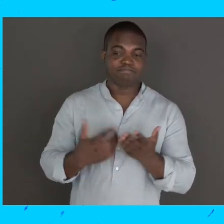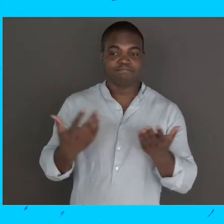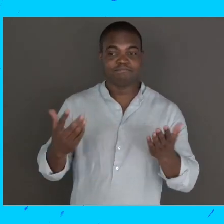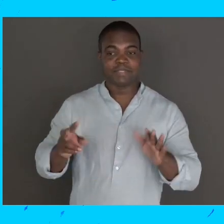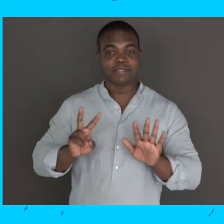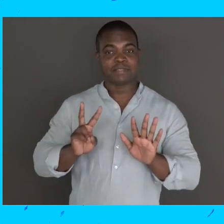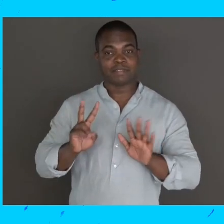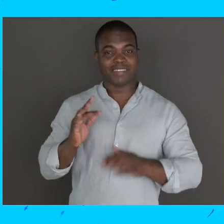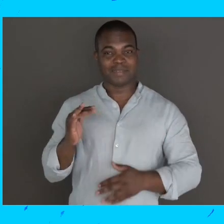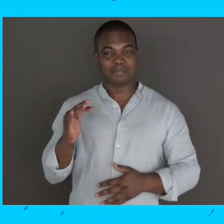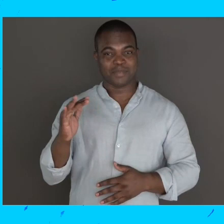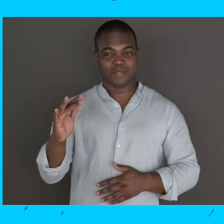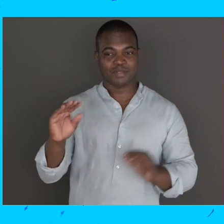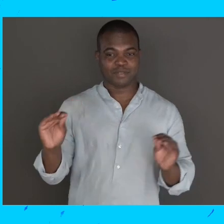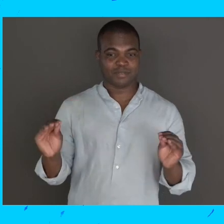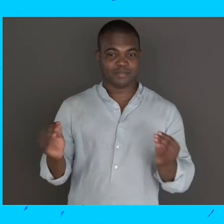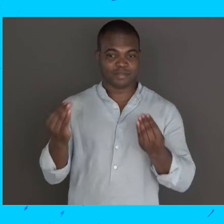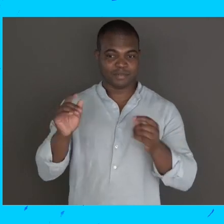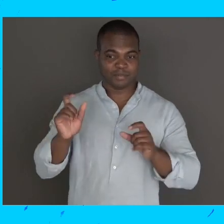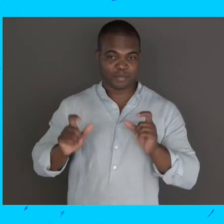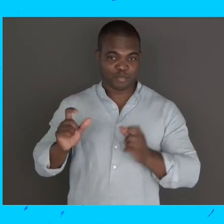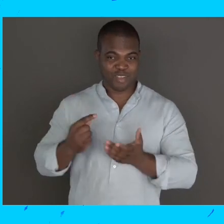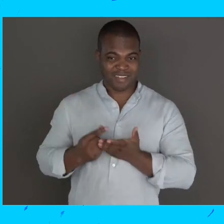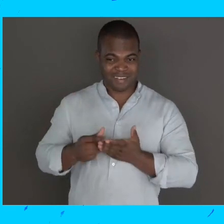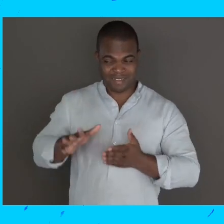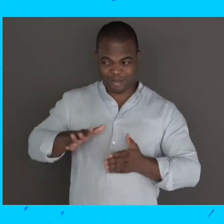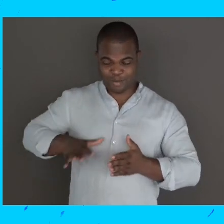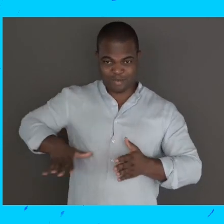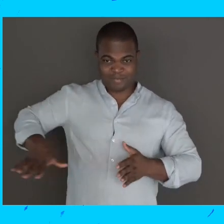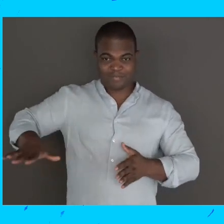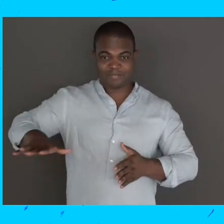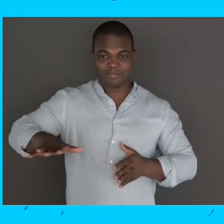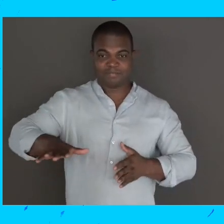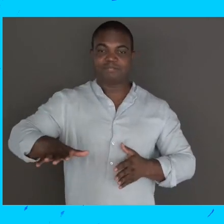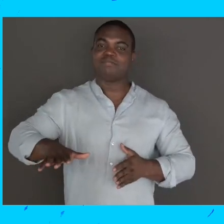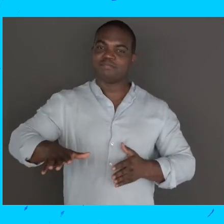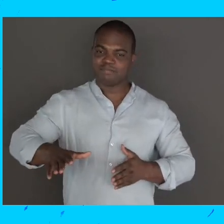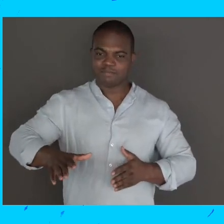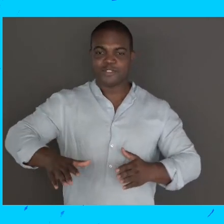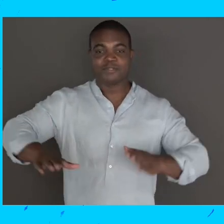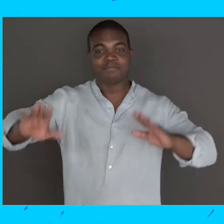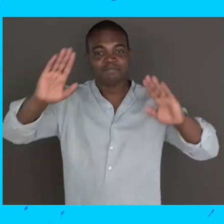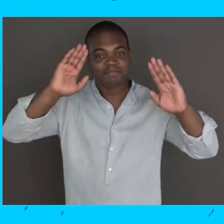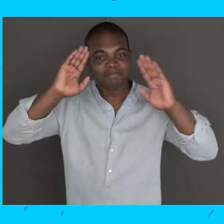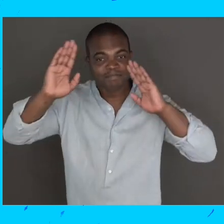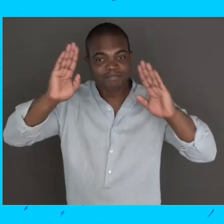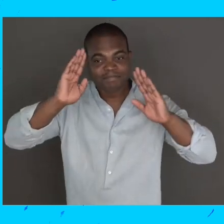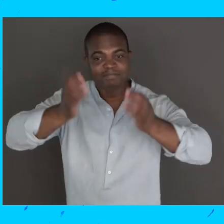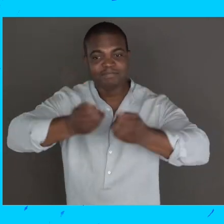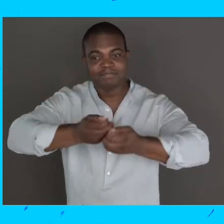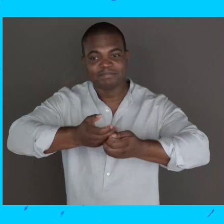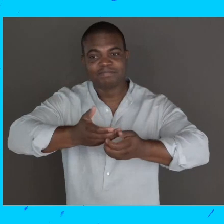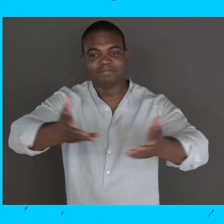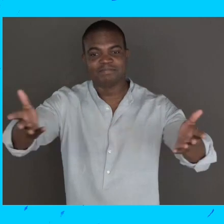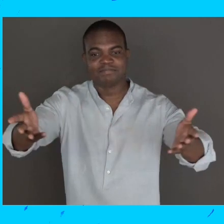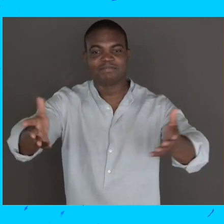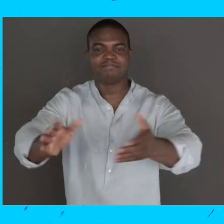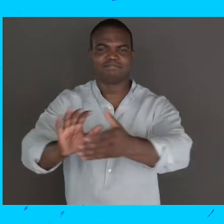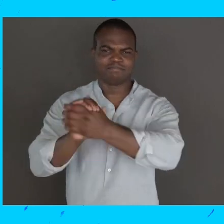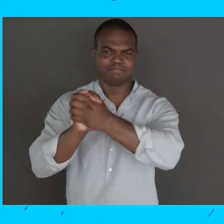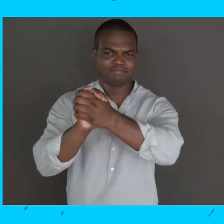en los desafíos que vemos por nuestros jóvenes en el país, e incluso las altas